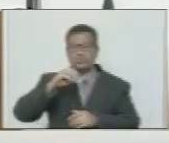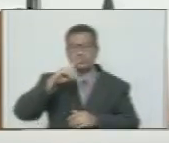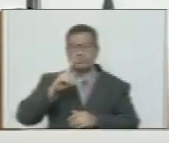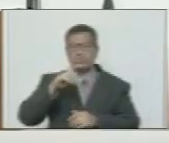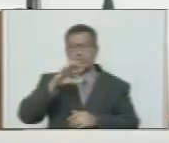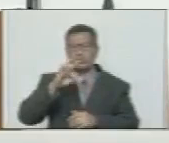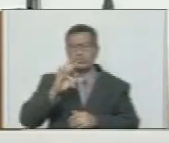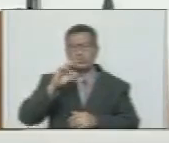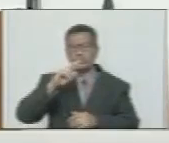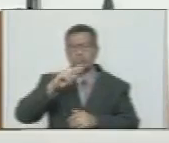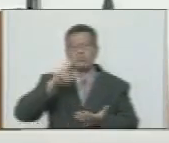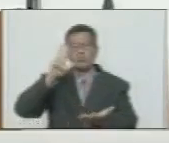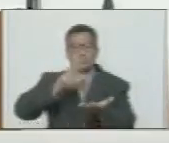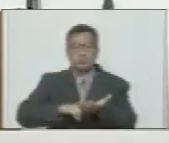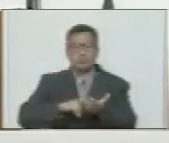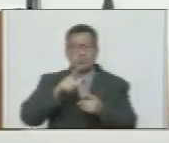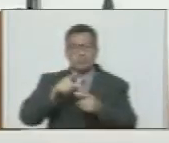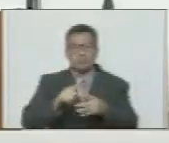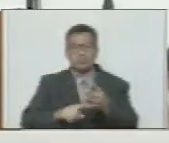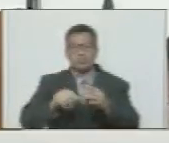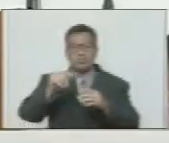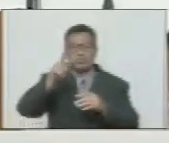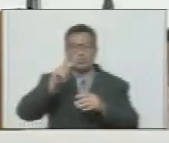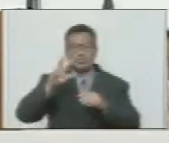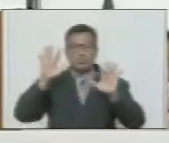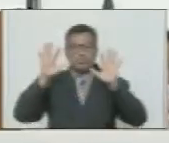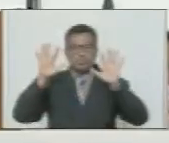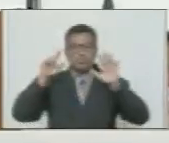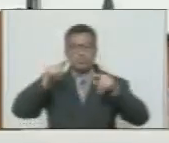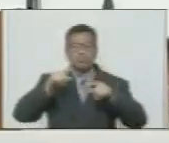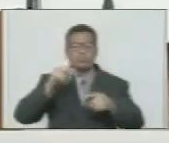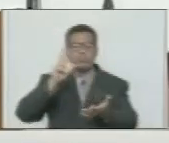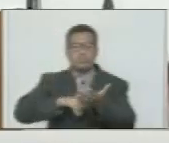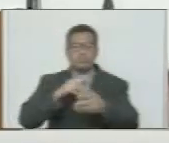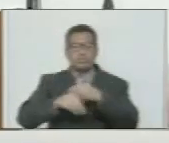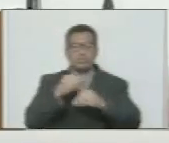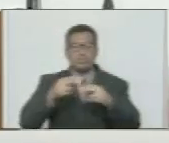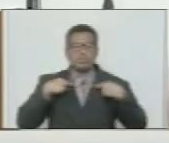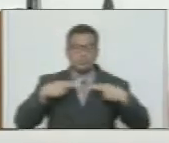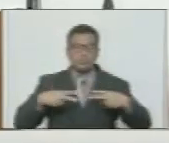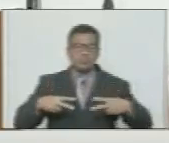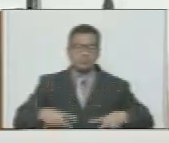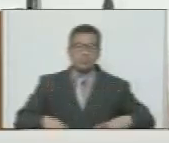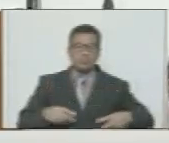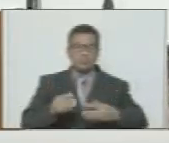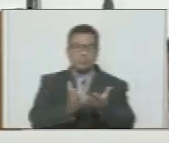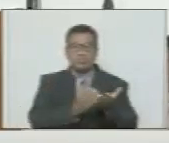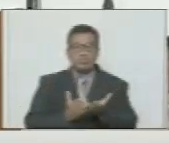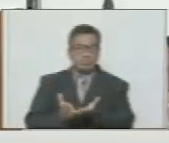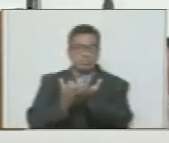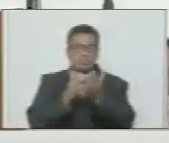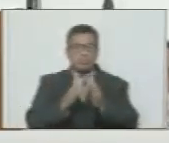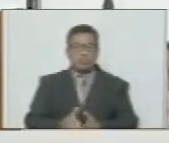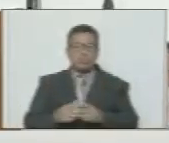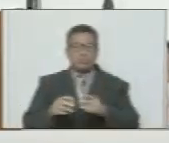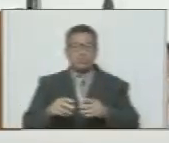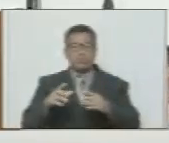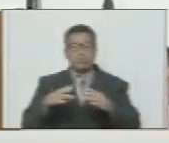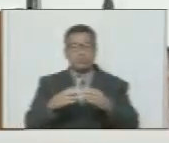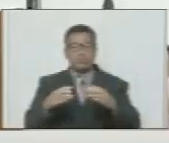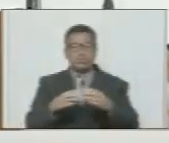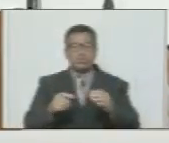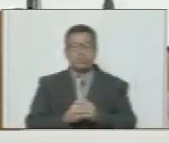Rodolfo para ser aprobado con las dos manos, pues le correspondió también en la vida ser estudiante de